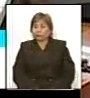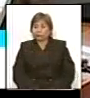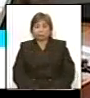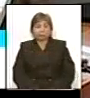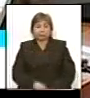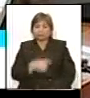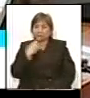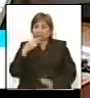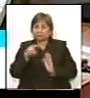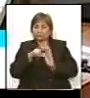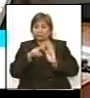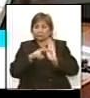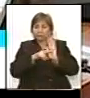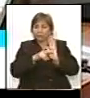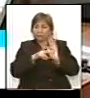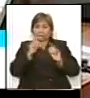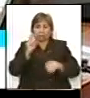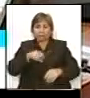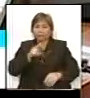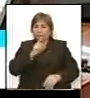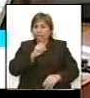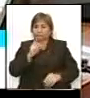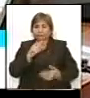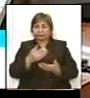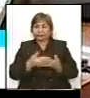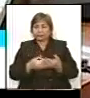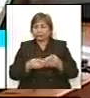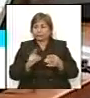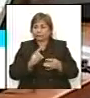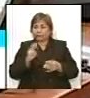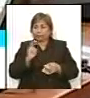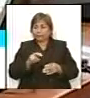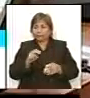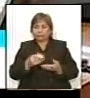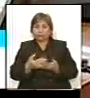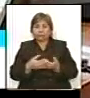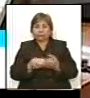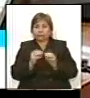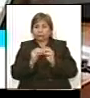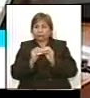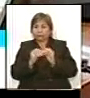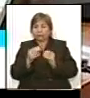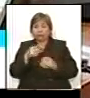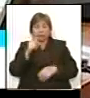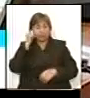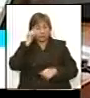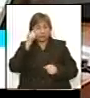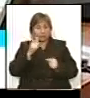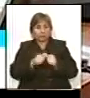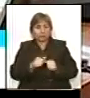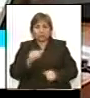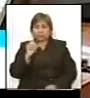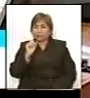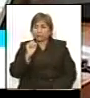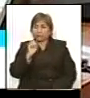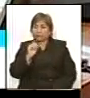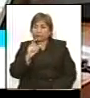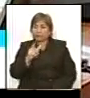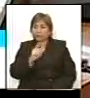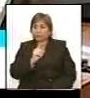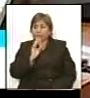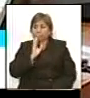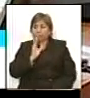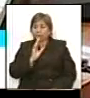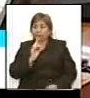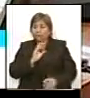dice la norma, para elaborar expedientes no necesita el saneamiento, para iniciar obra no necesitas el saneamiento, porque recordemos que estoy hablando de la CIRI, no estoy hablando de soluciones